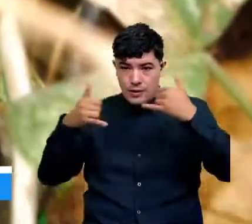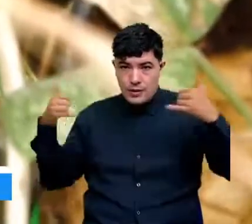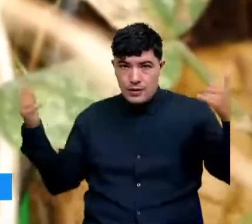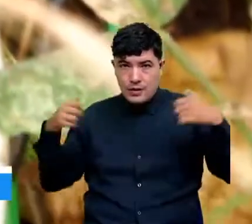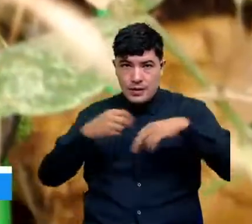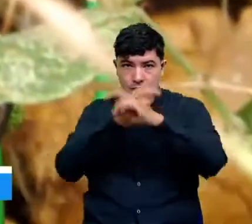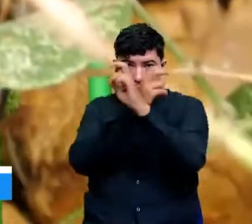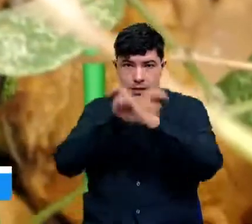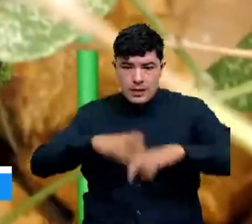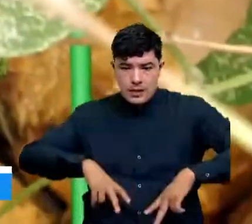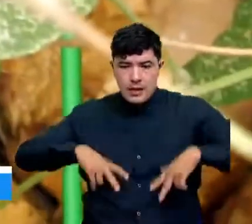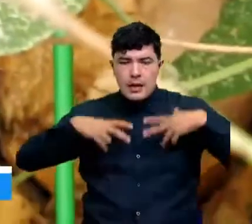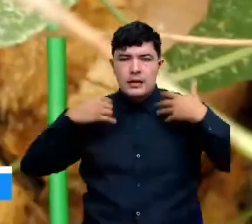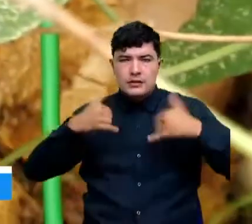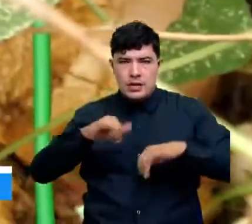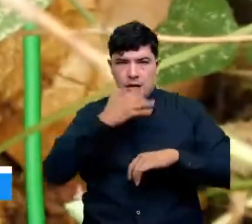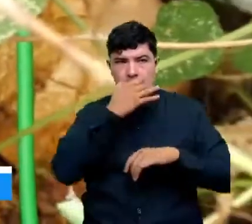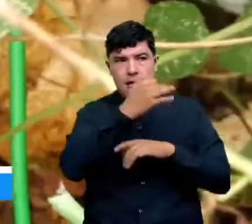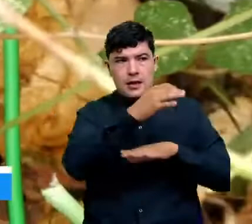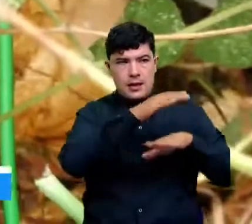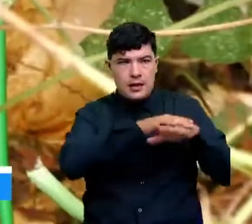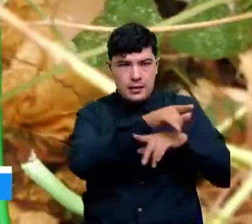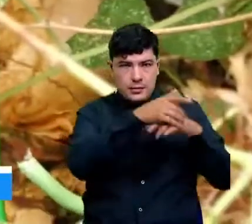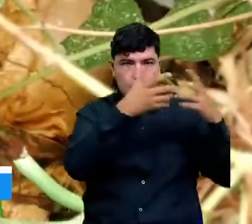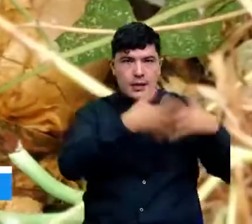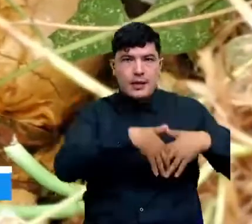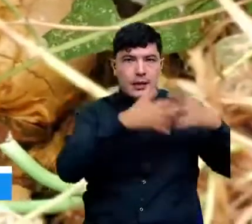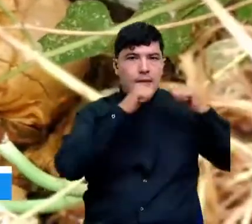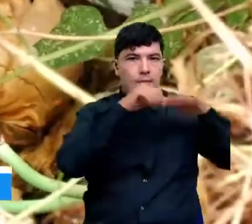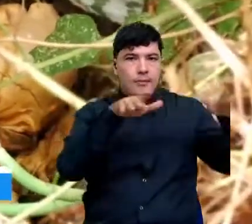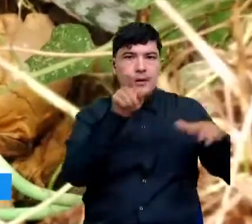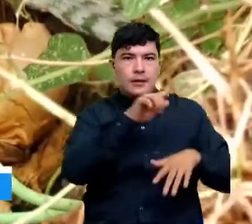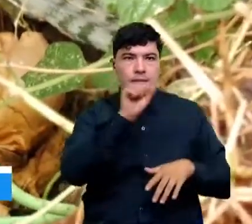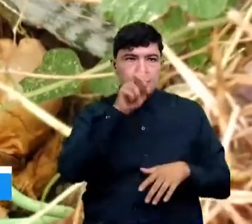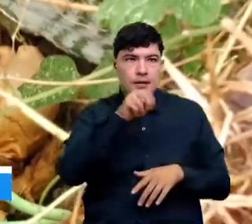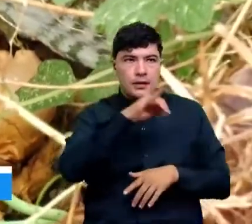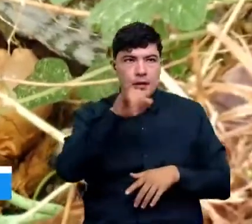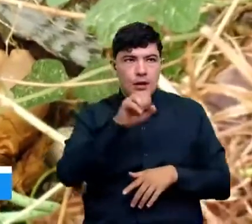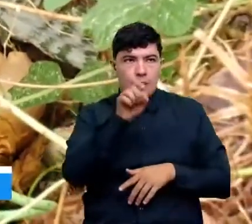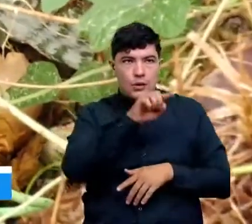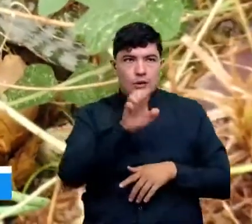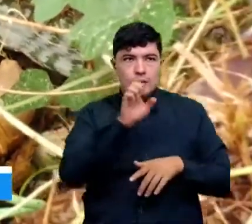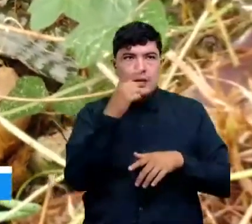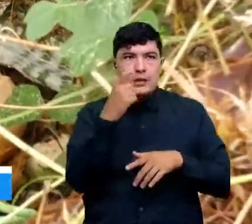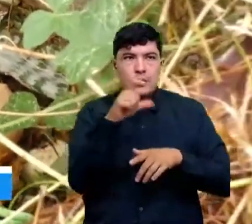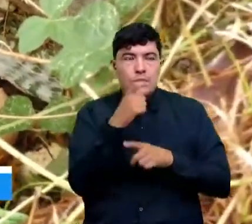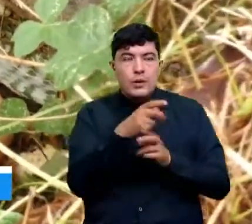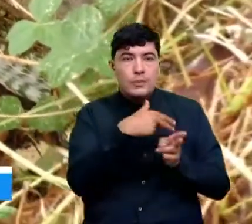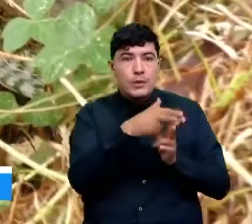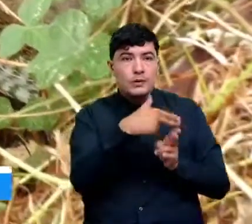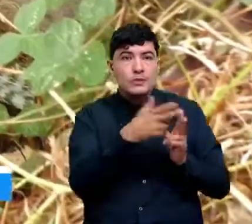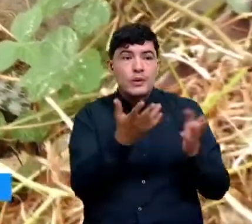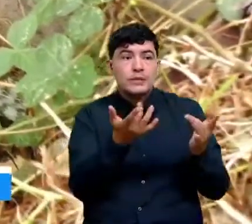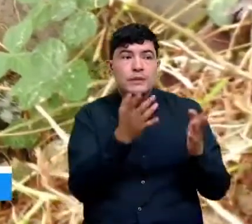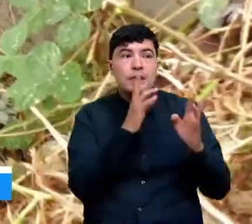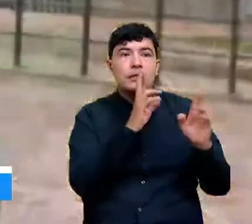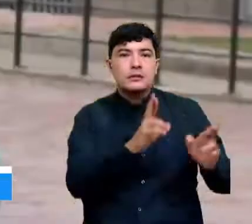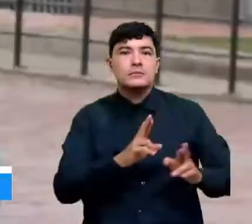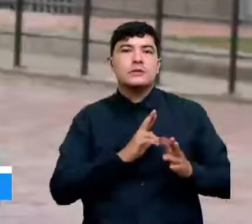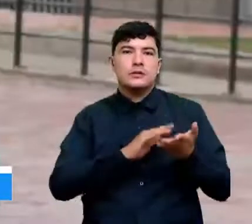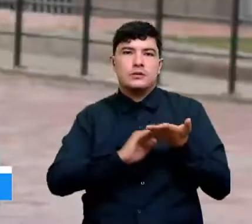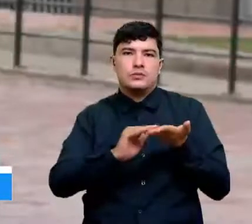de la Vida ya fue notificado al Consorcio de Alumbrado Público San José de Cúcuta y se espera una pronta solución.